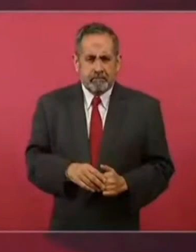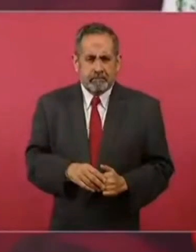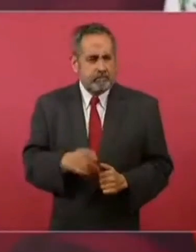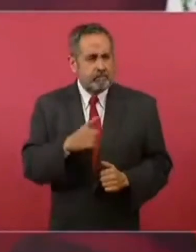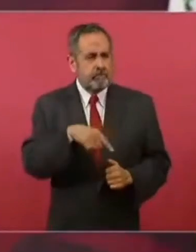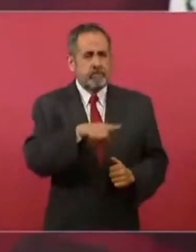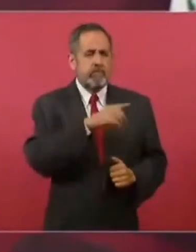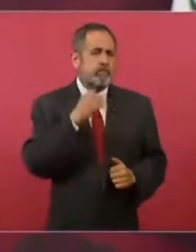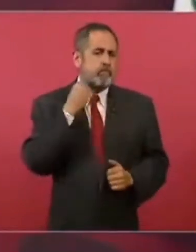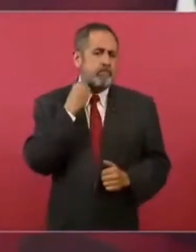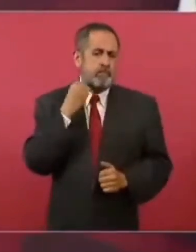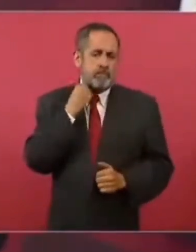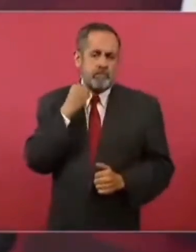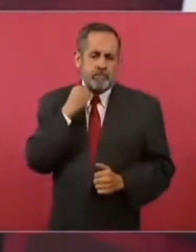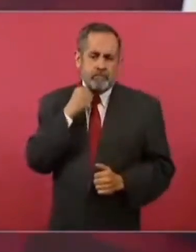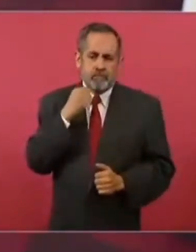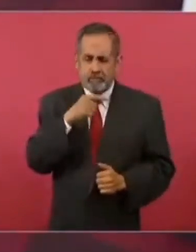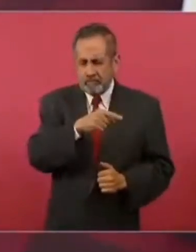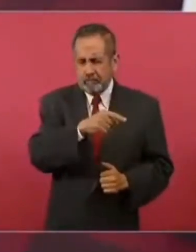abogados que